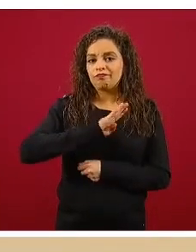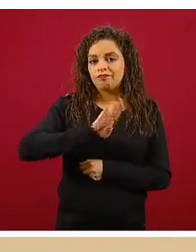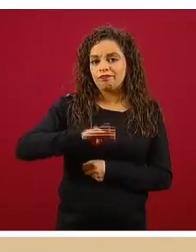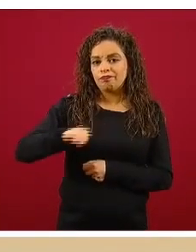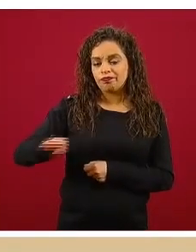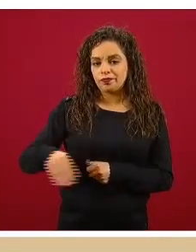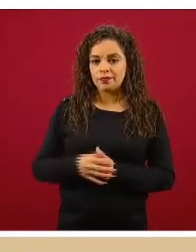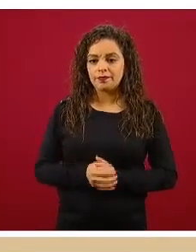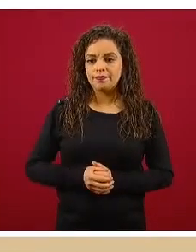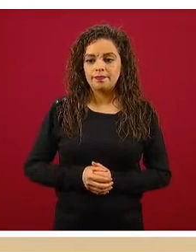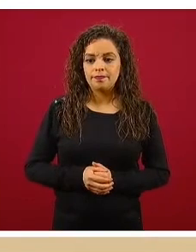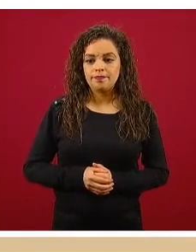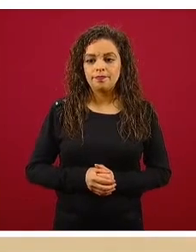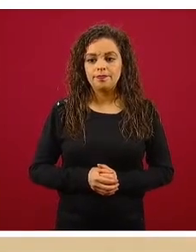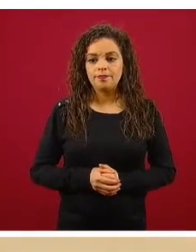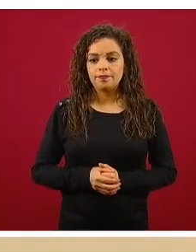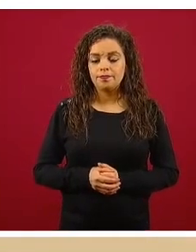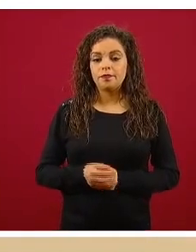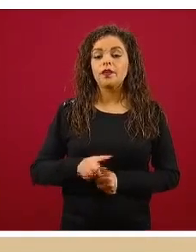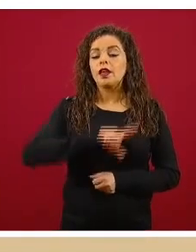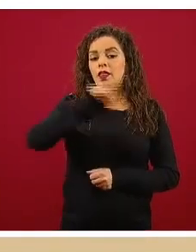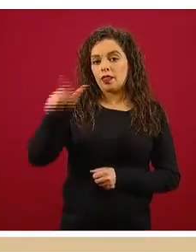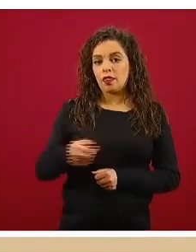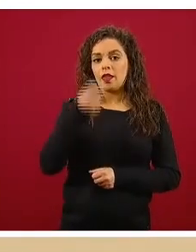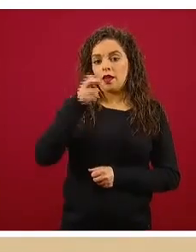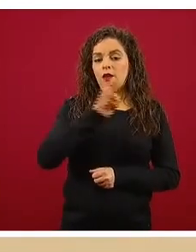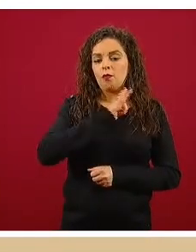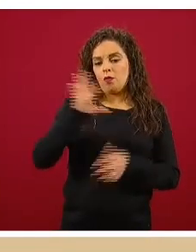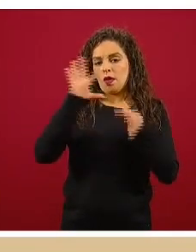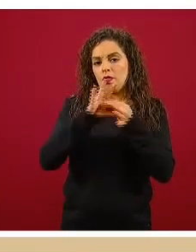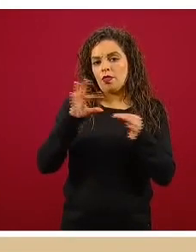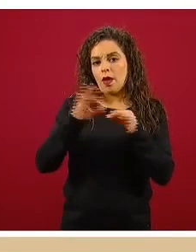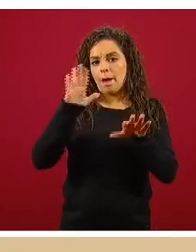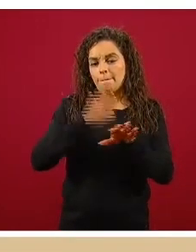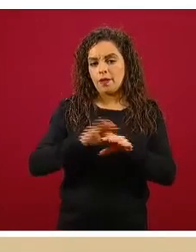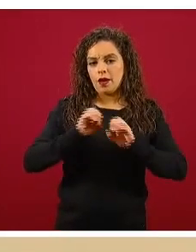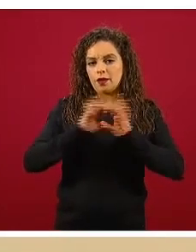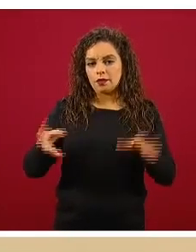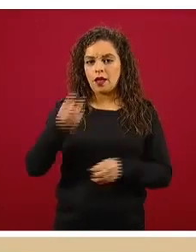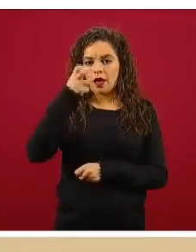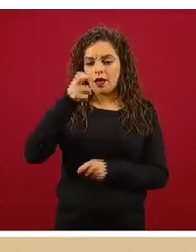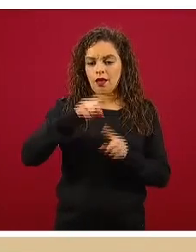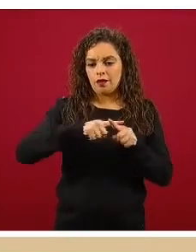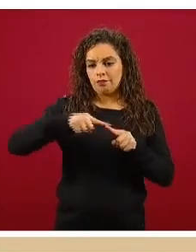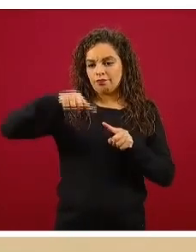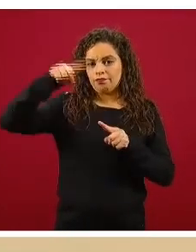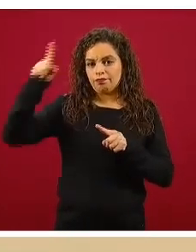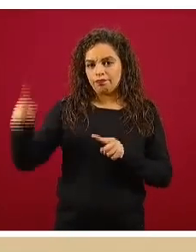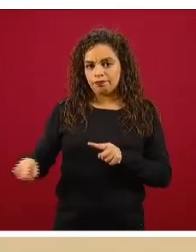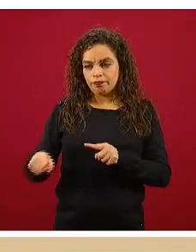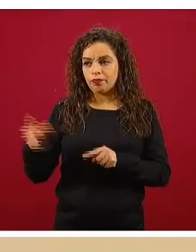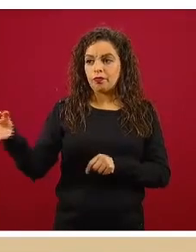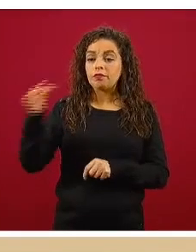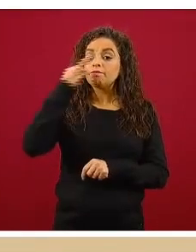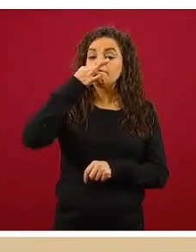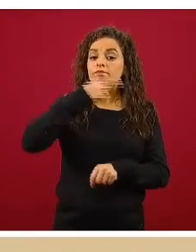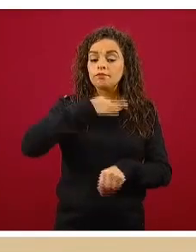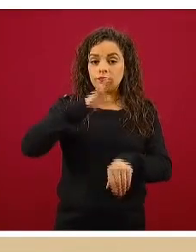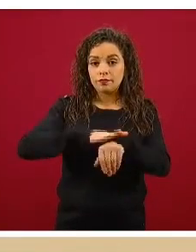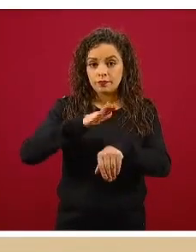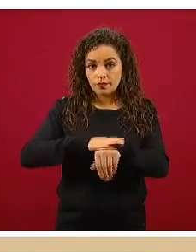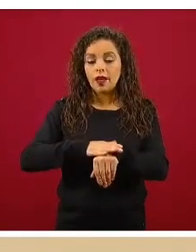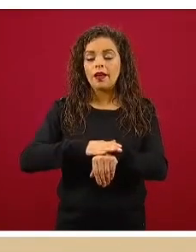explicar justo sobre esta gráfica algunas otras consideraciones en relación a esta notificación y cómo en su